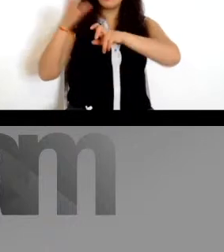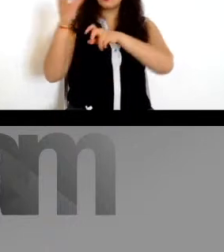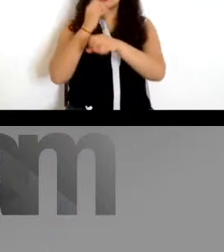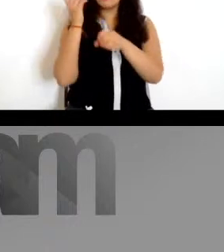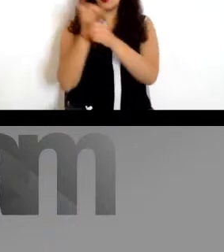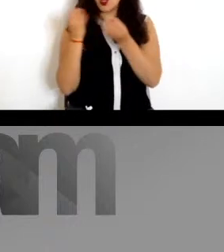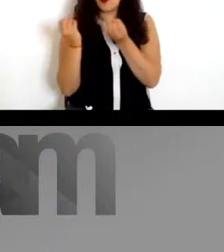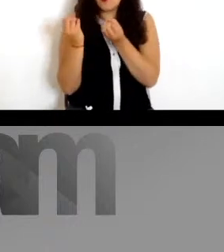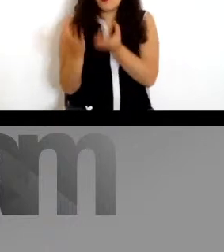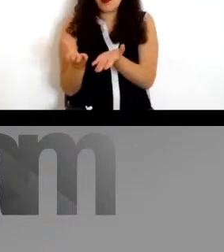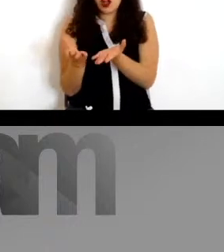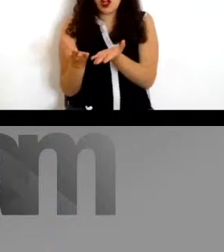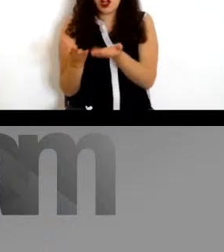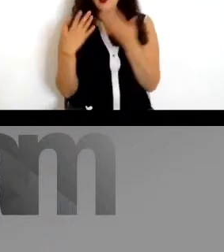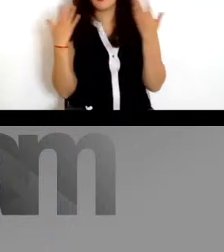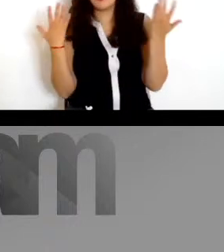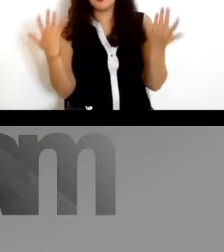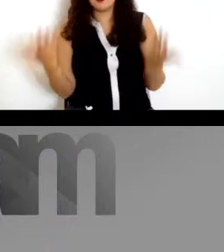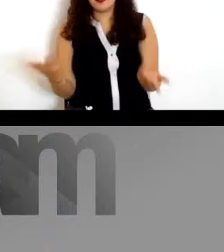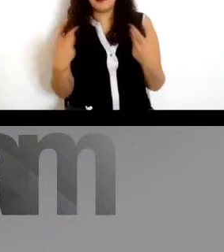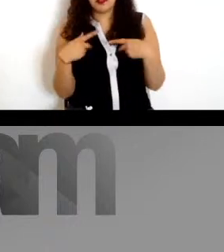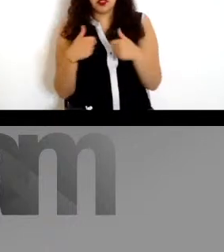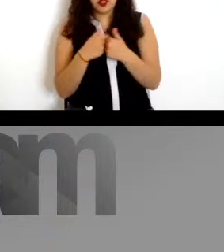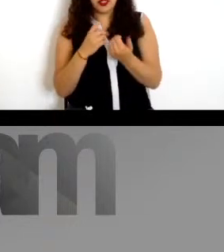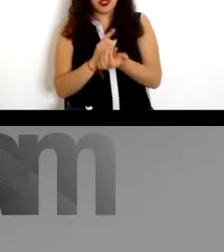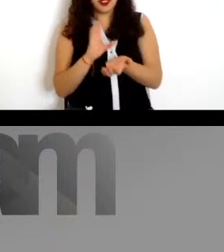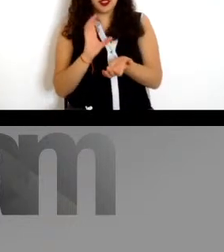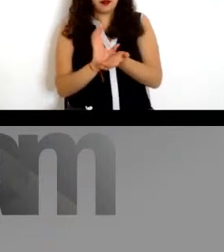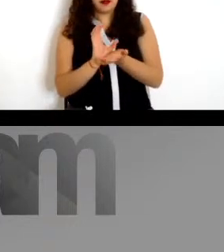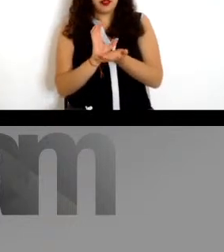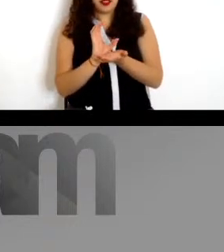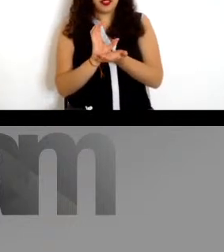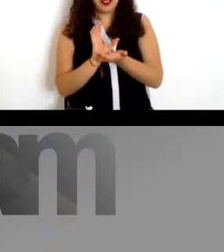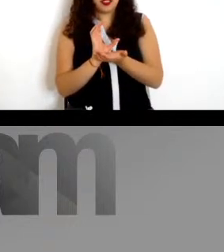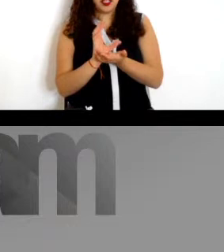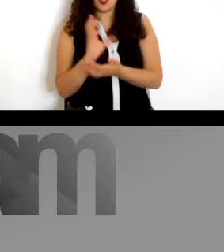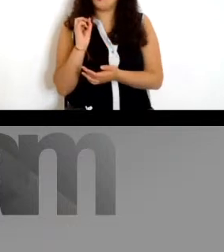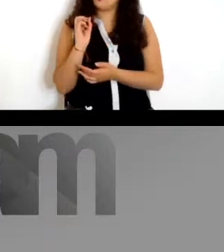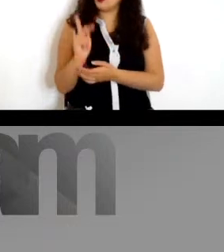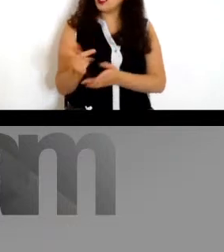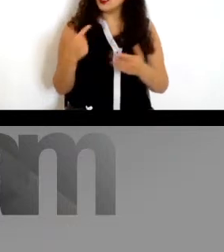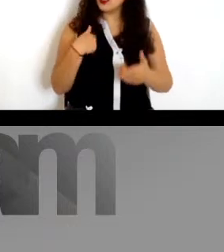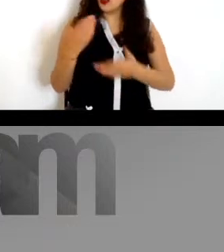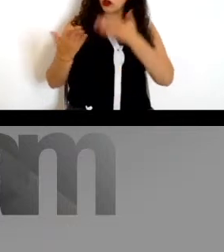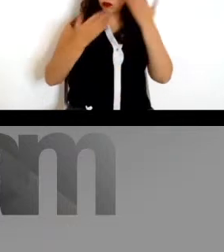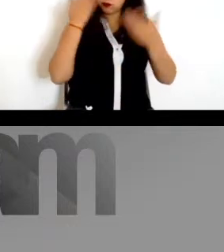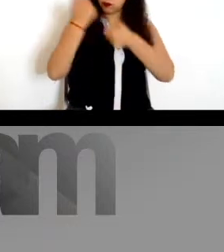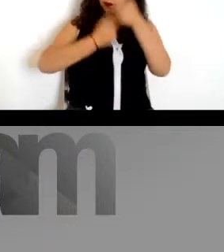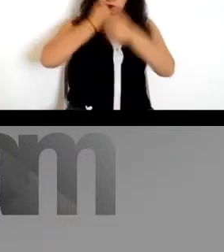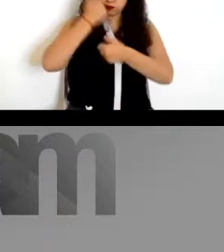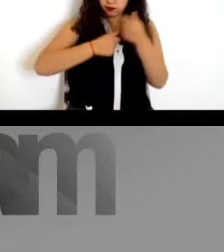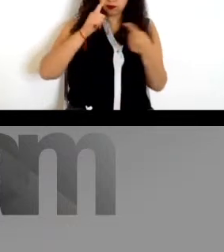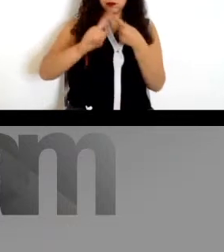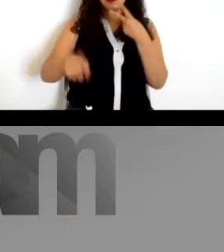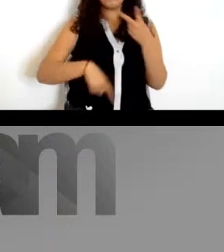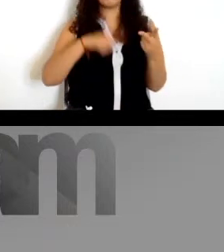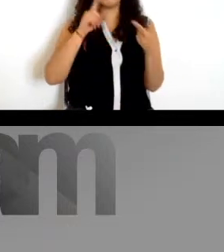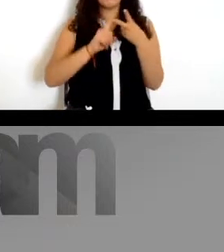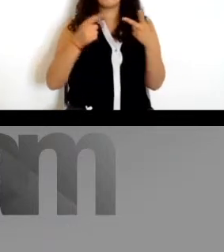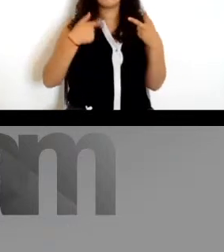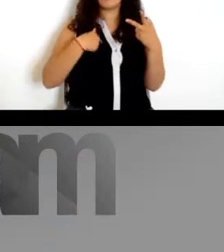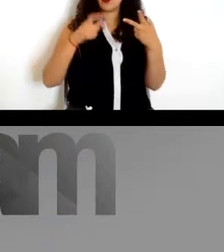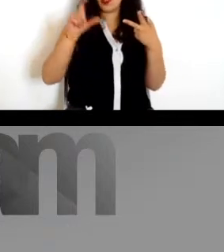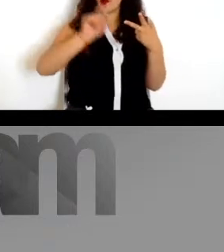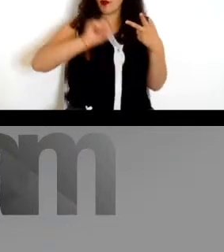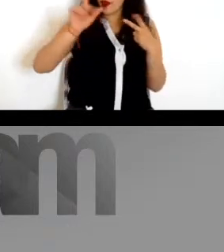si ya hay personas con discapacidad que hoy dicen, bueno, está bien, voy a estudiar mi carrera, voy a desarrollarme